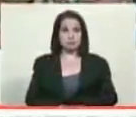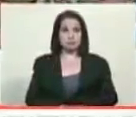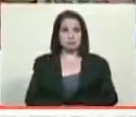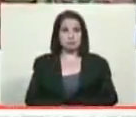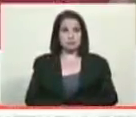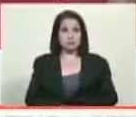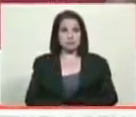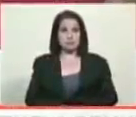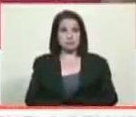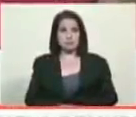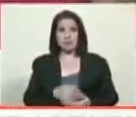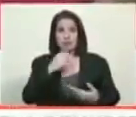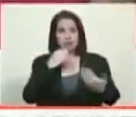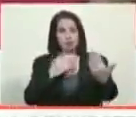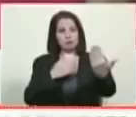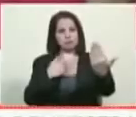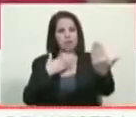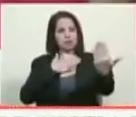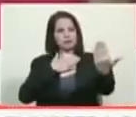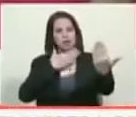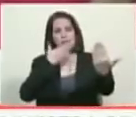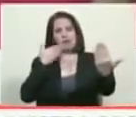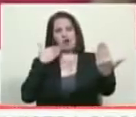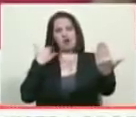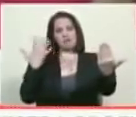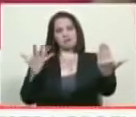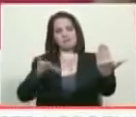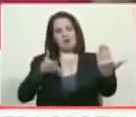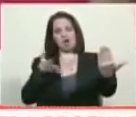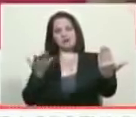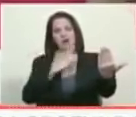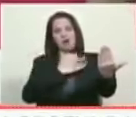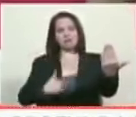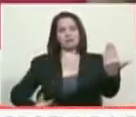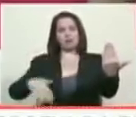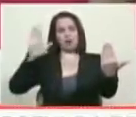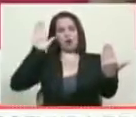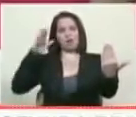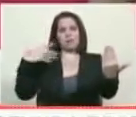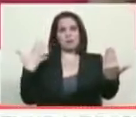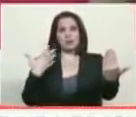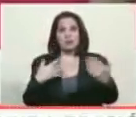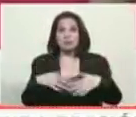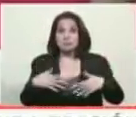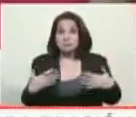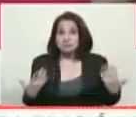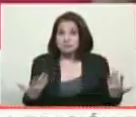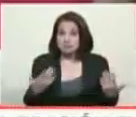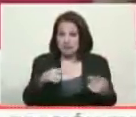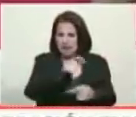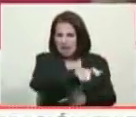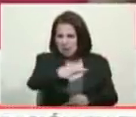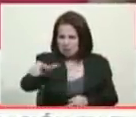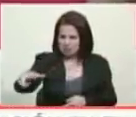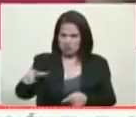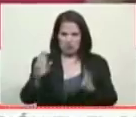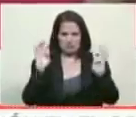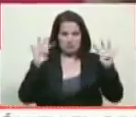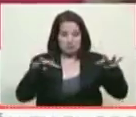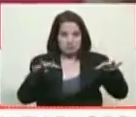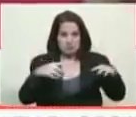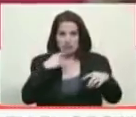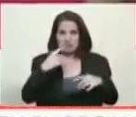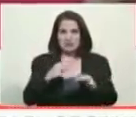Hizo así, dijo, yo soy el mejorcito de la cuadra, me voy a autojuramentar. Sin que muchos de los que estaban allí montados en esa